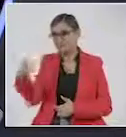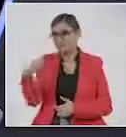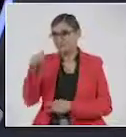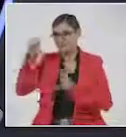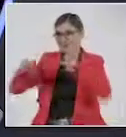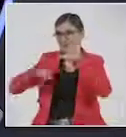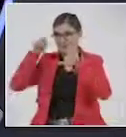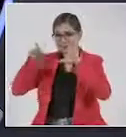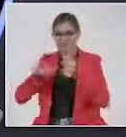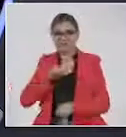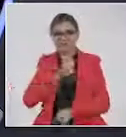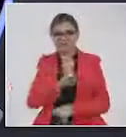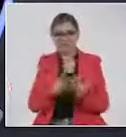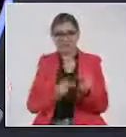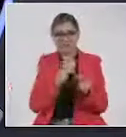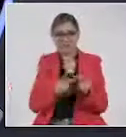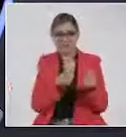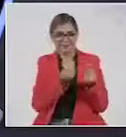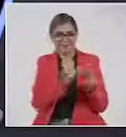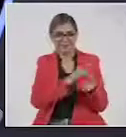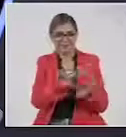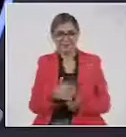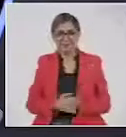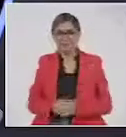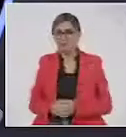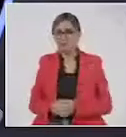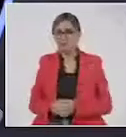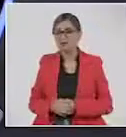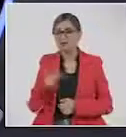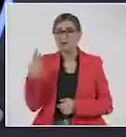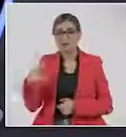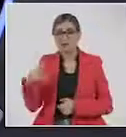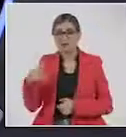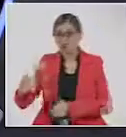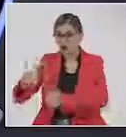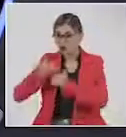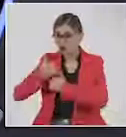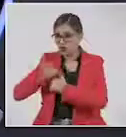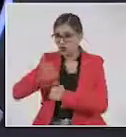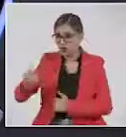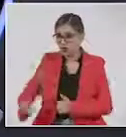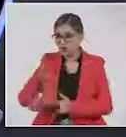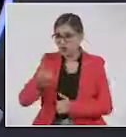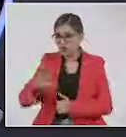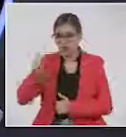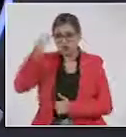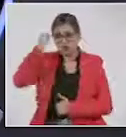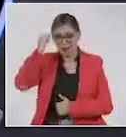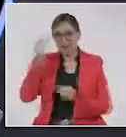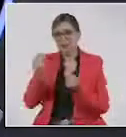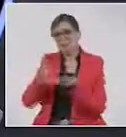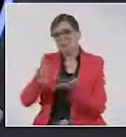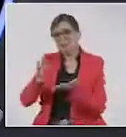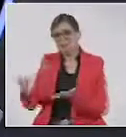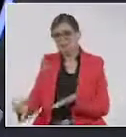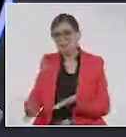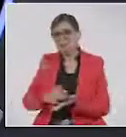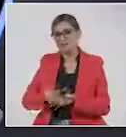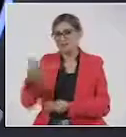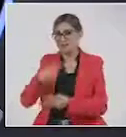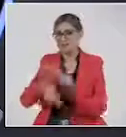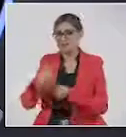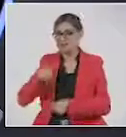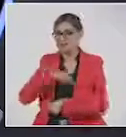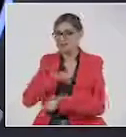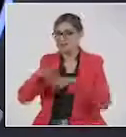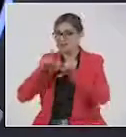mediometraje. Claro. Excelente. Muchísimas gracias. Mediometraje de Tastuanes, Guerreros Inmortales. Gracias. Guerreros Inmortales. Gracias por acompañarnos y estaremos muy pendientes